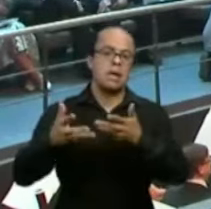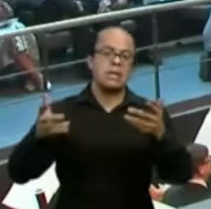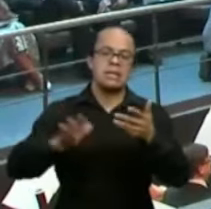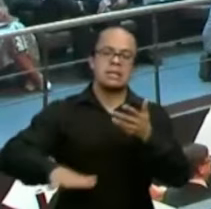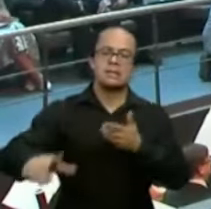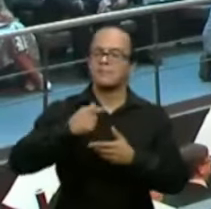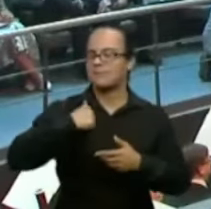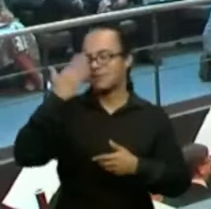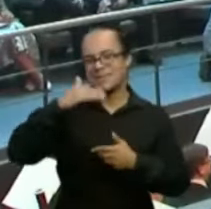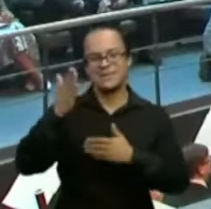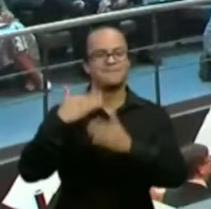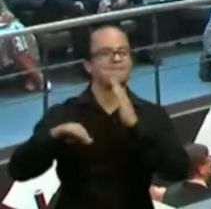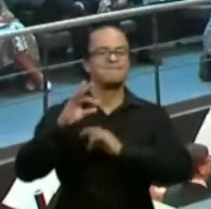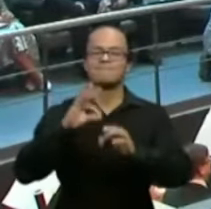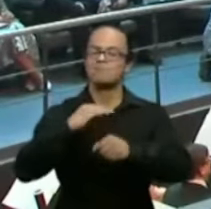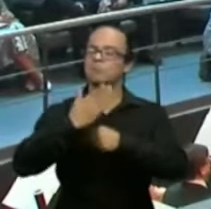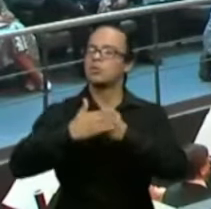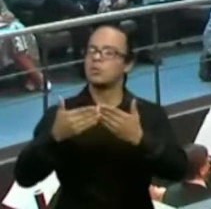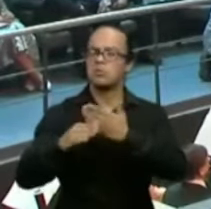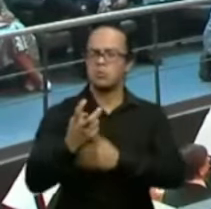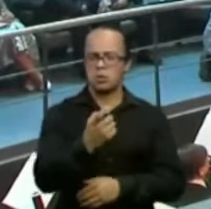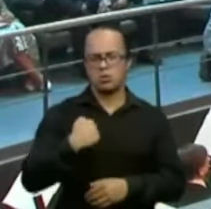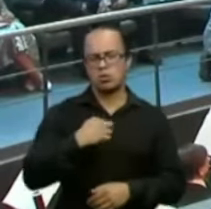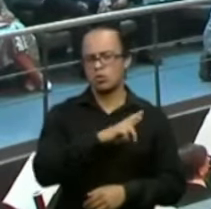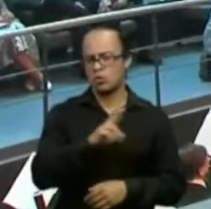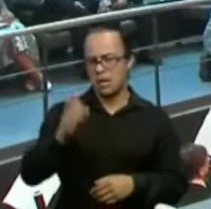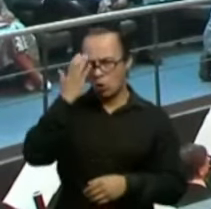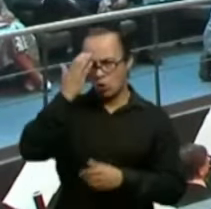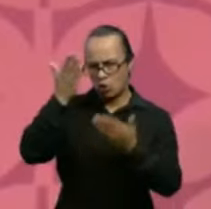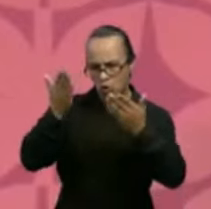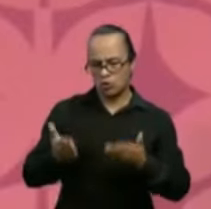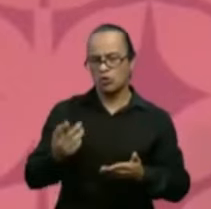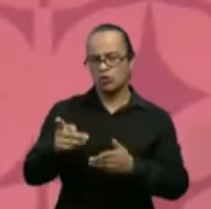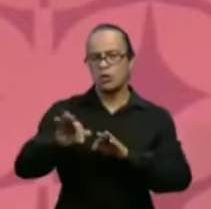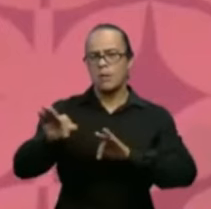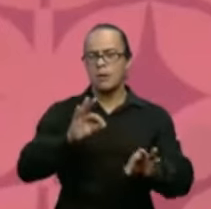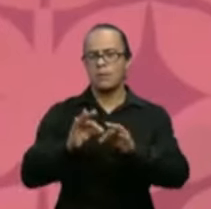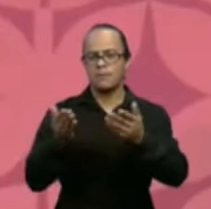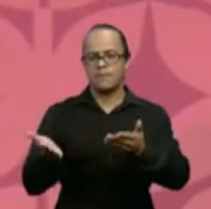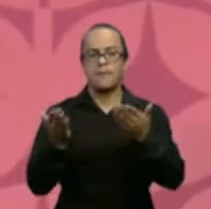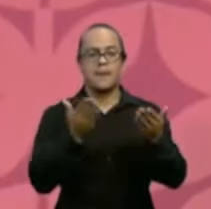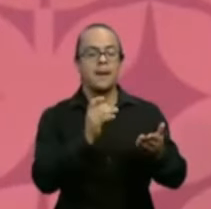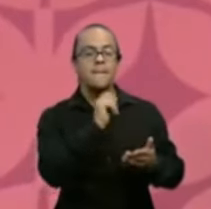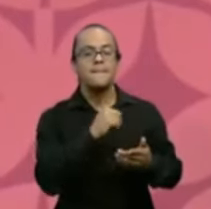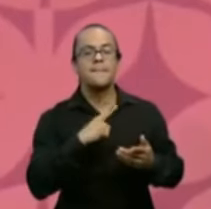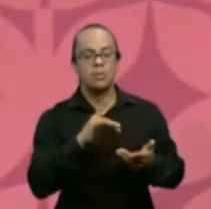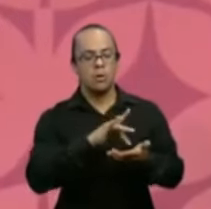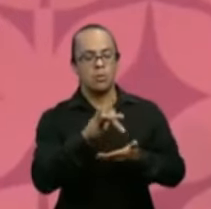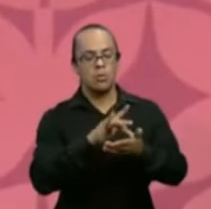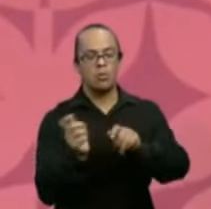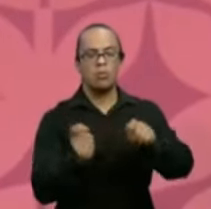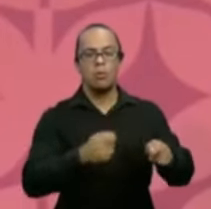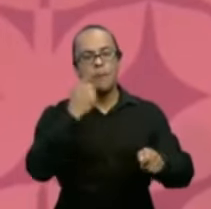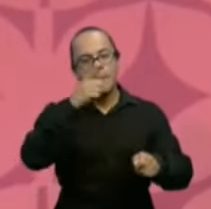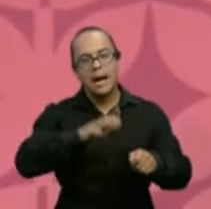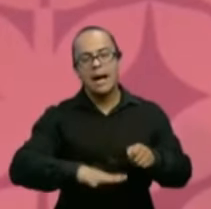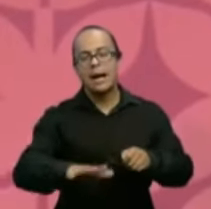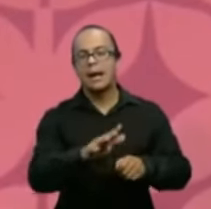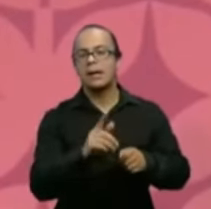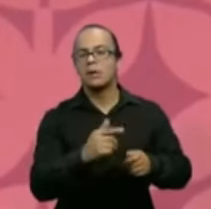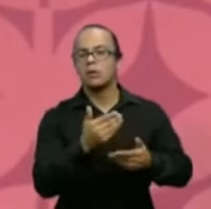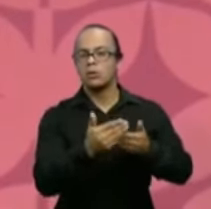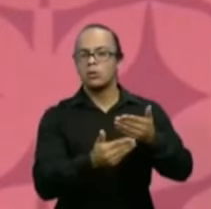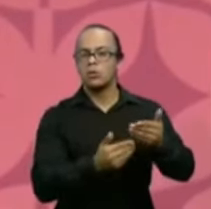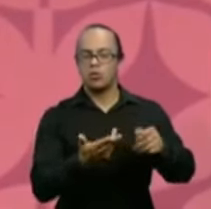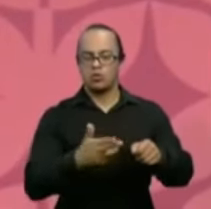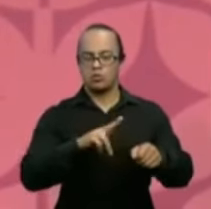un extraordinario trabajo. Por eso, mi reconocimiento a todos ustedes. Invertiremos sustantivamente para que se dé funcionalidad a